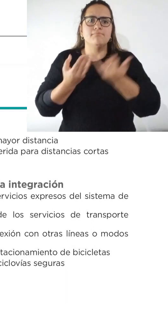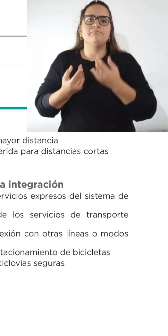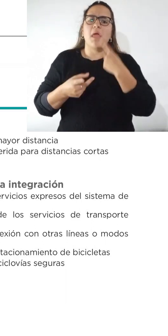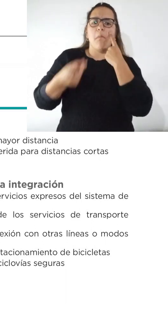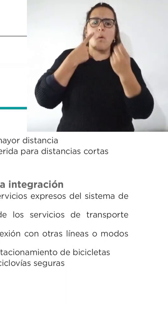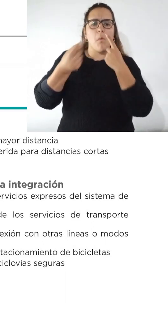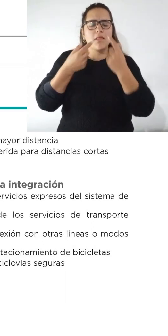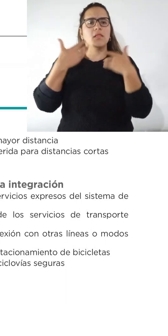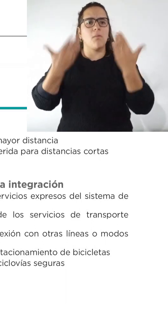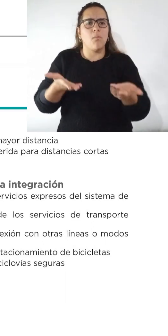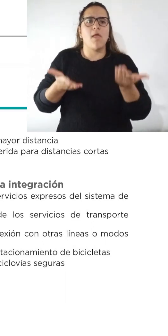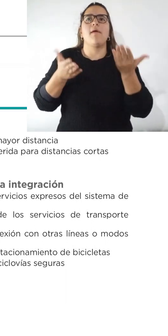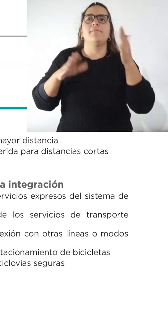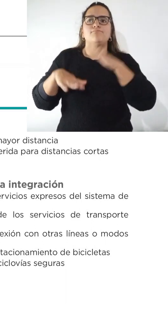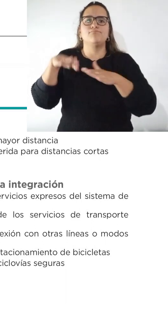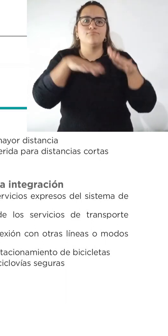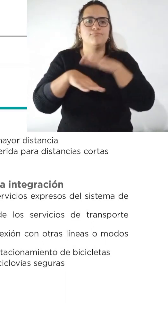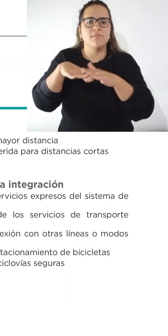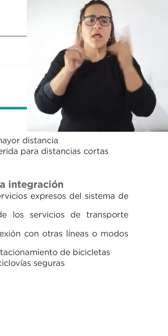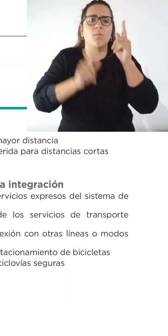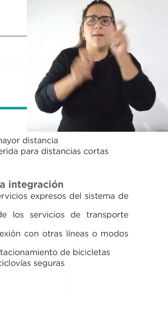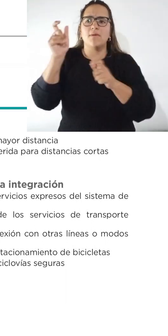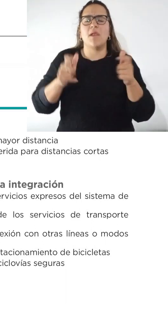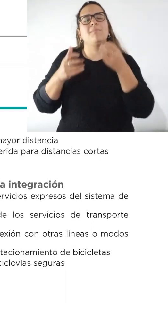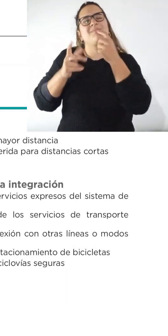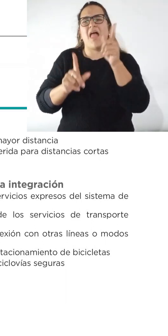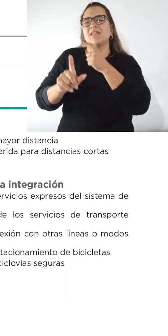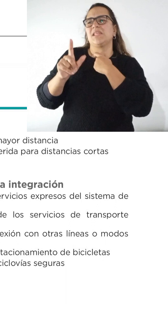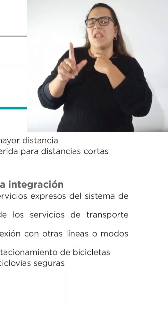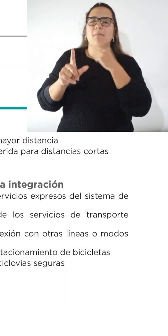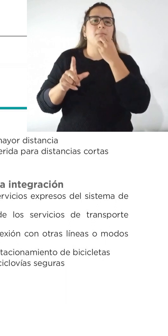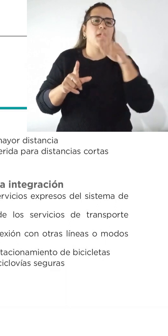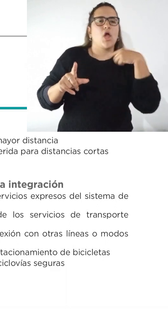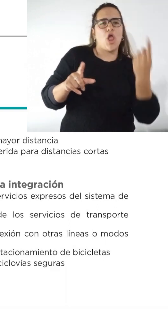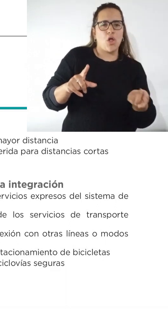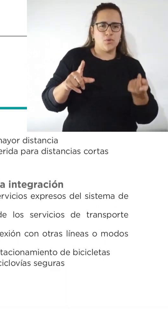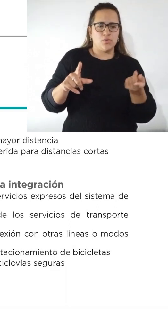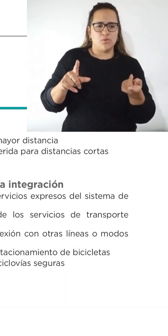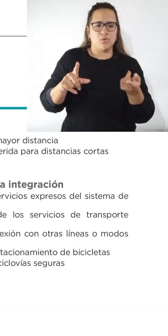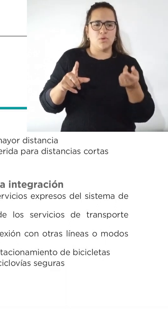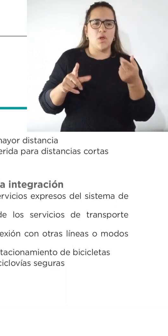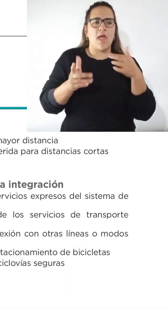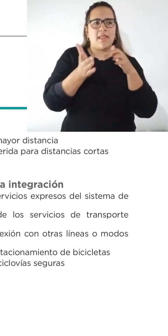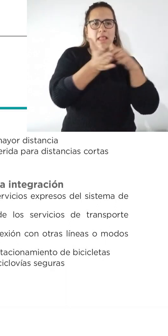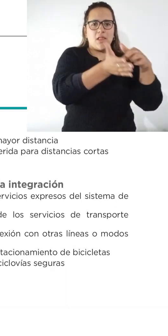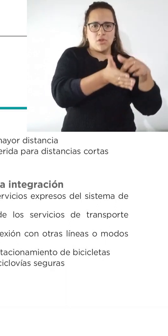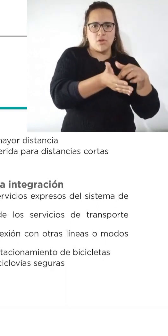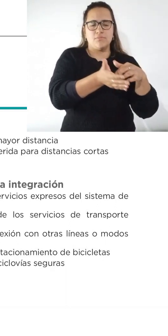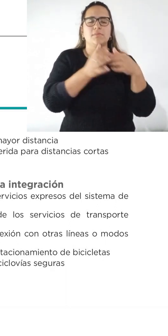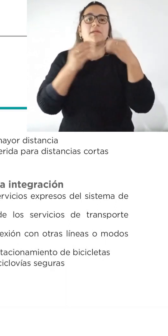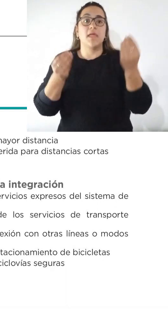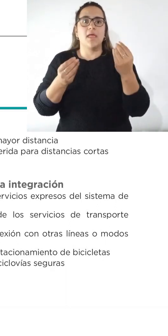en línea, pues ya empezamos a ver una sobreposición y que algunas personas van a preferir integrarse a